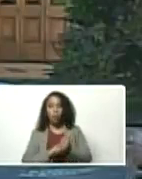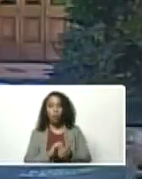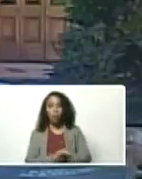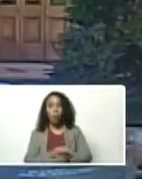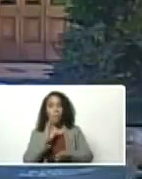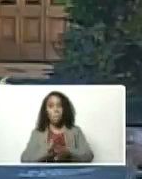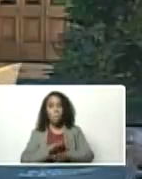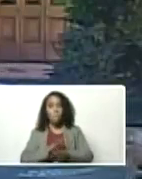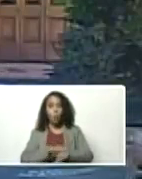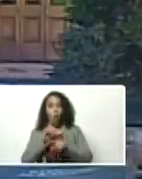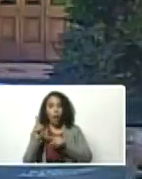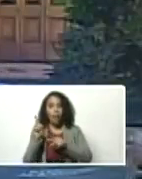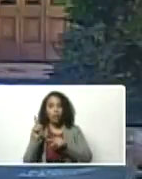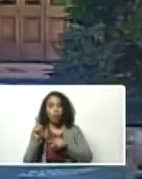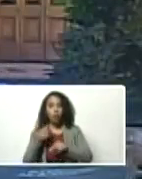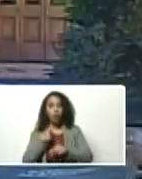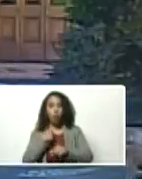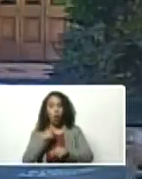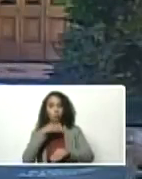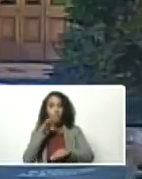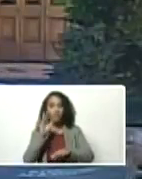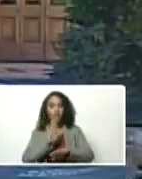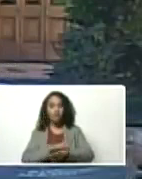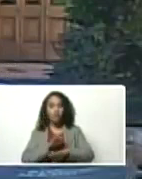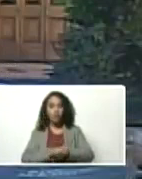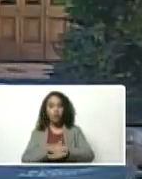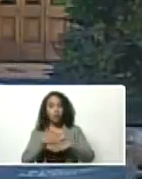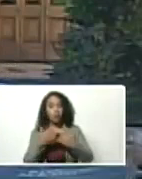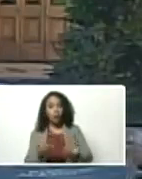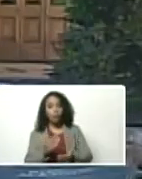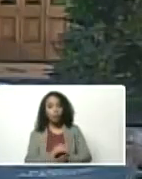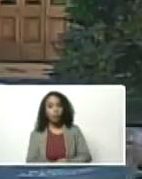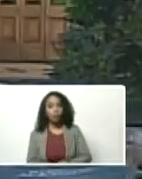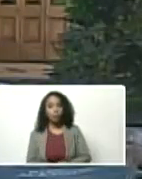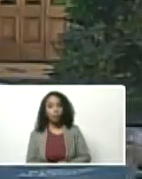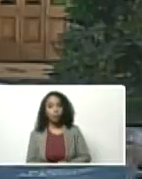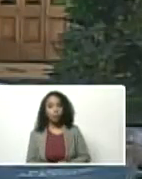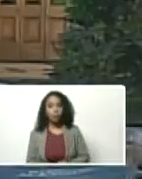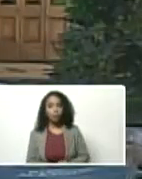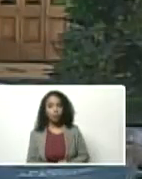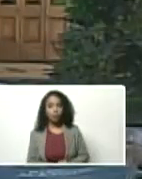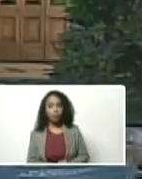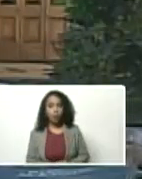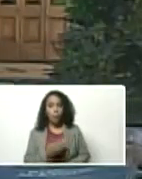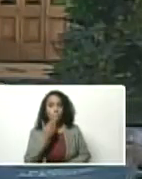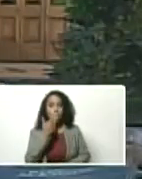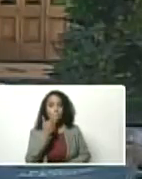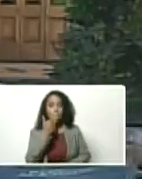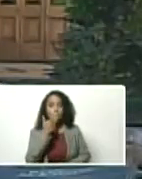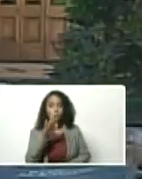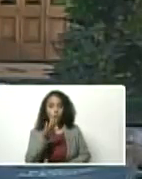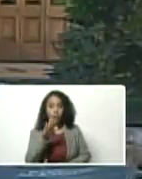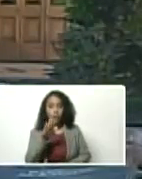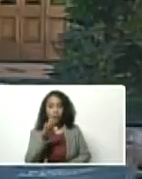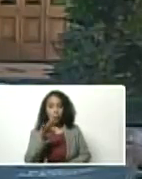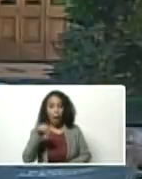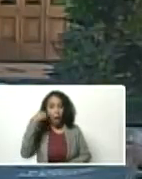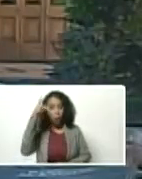Por eso es que anuncio que en la próxima semana